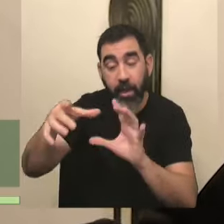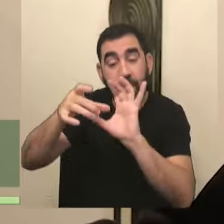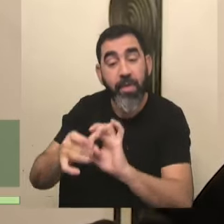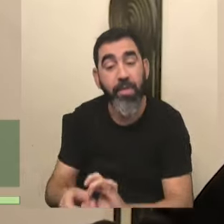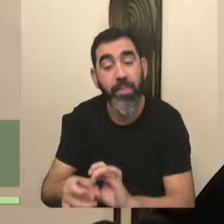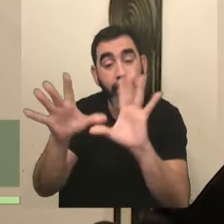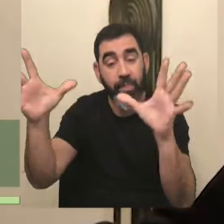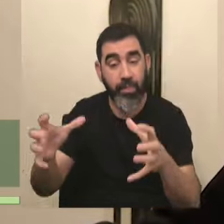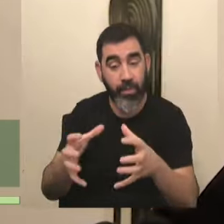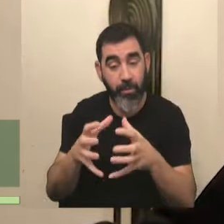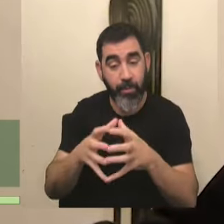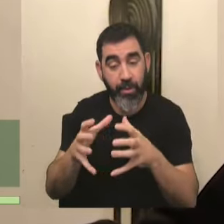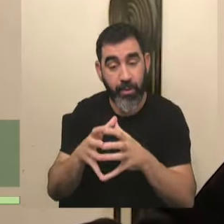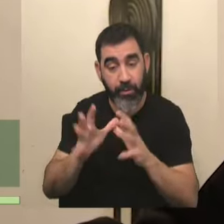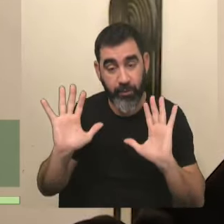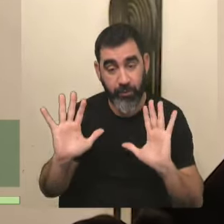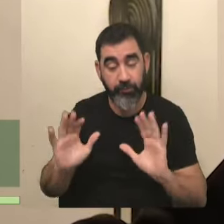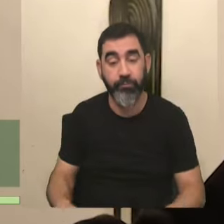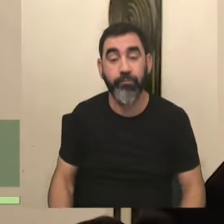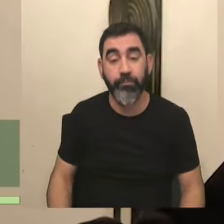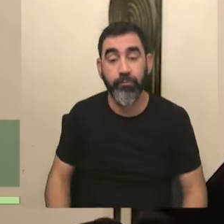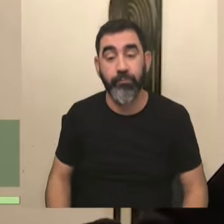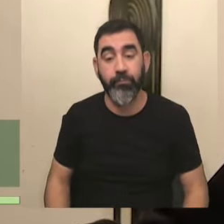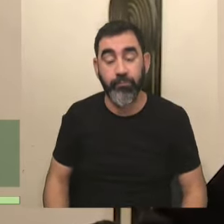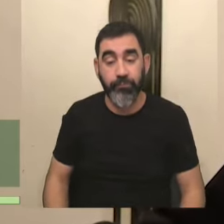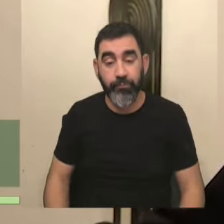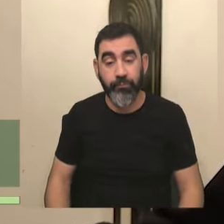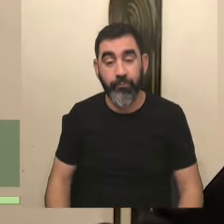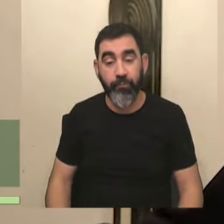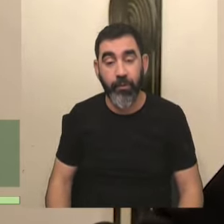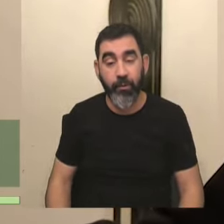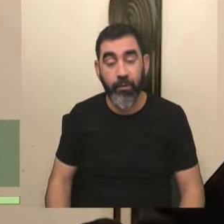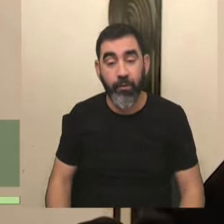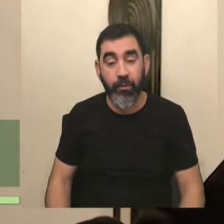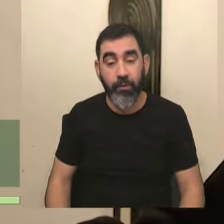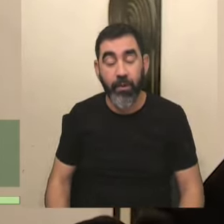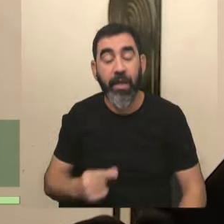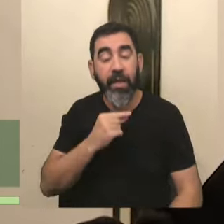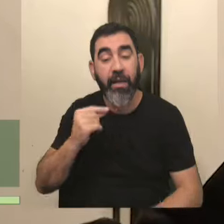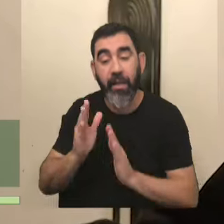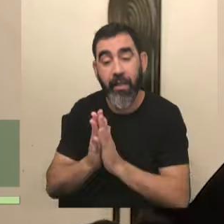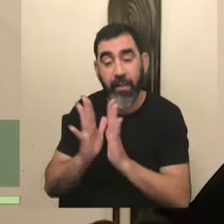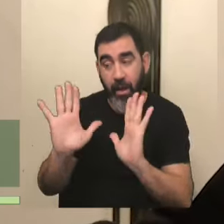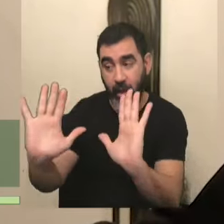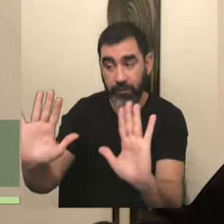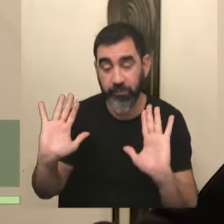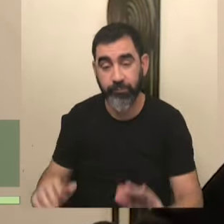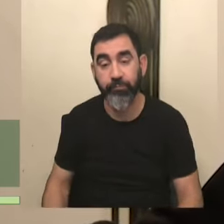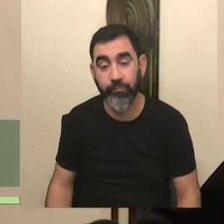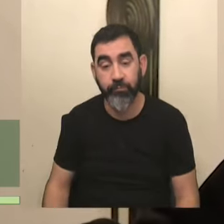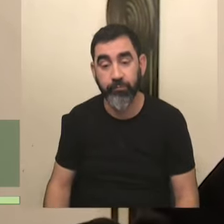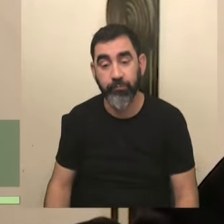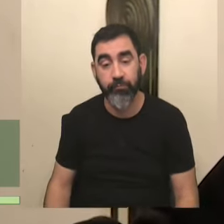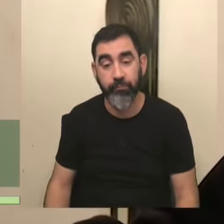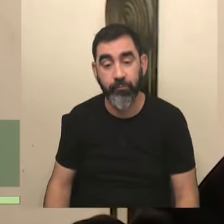Blanca el compromiso con ella es que ella seguirá siendo una frenteamplista independiente y cristiana que es como se define y sin lugar a